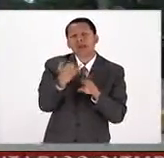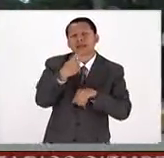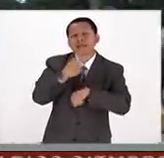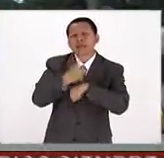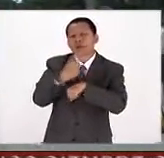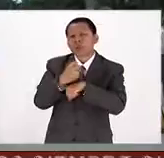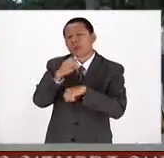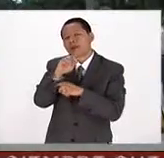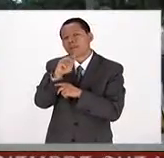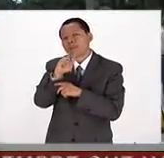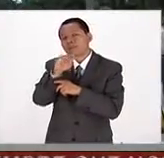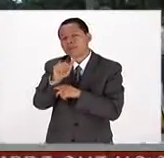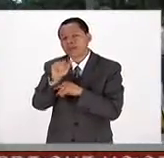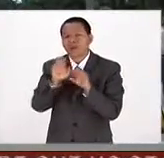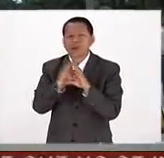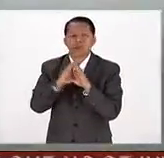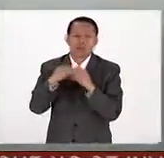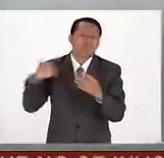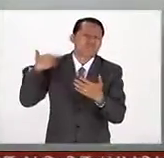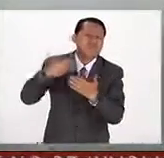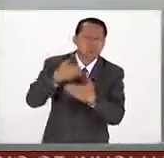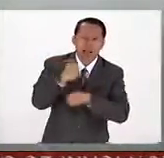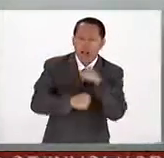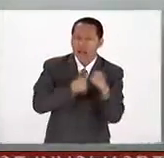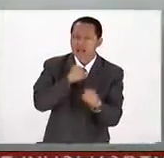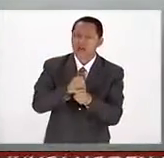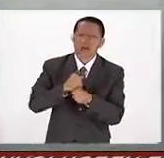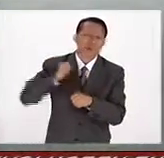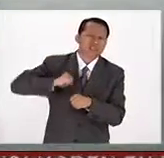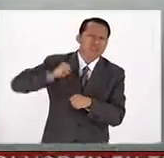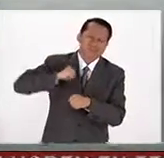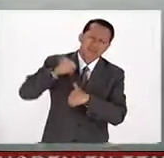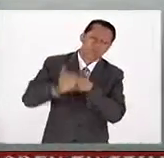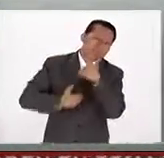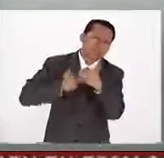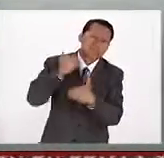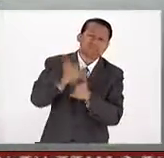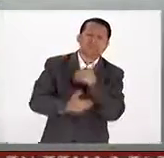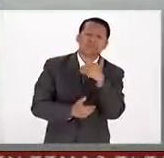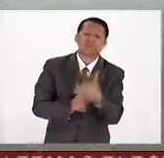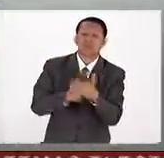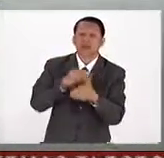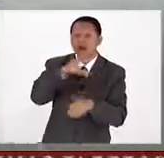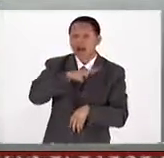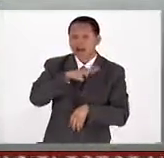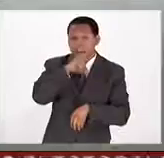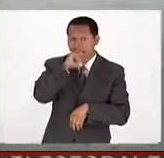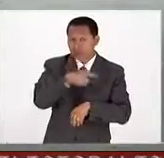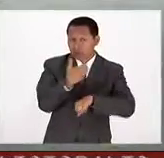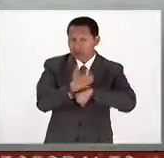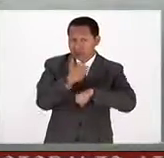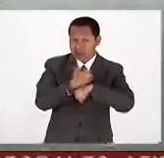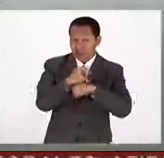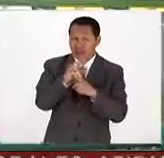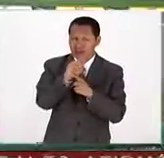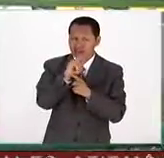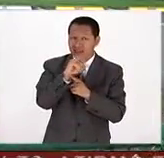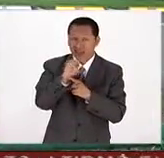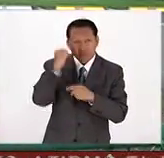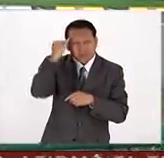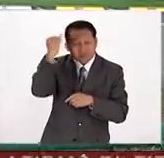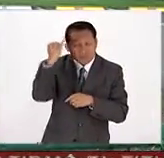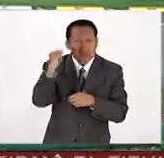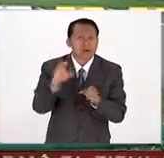cómo a través de los años y a través de los siglos los Estados Unidos han utilizado este radicalismo ideológico para